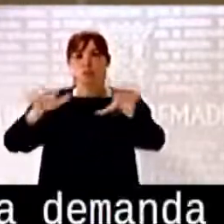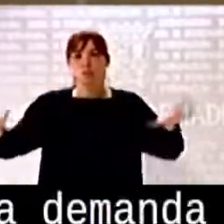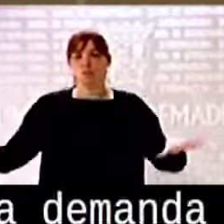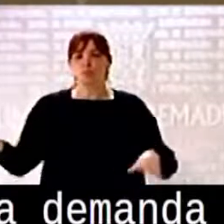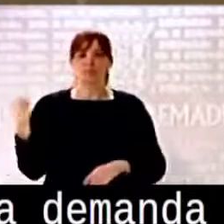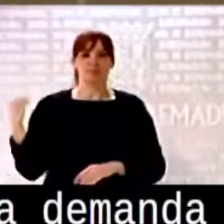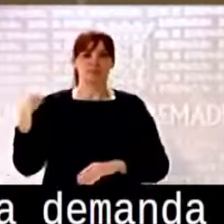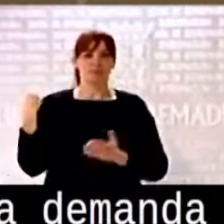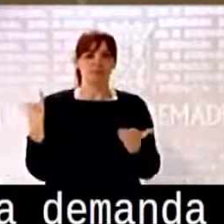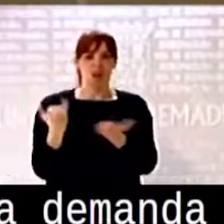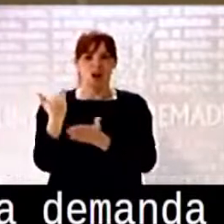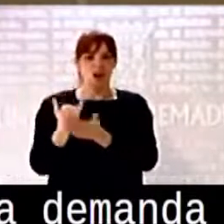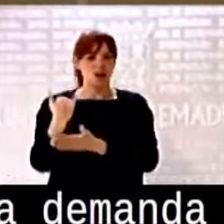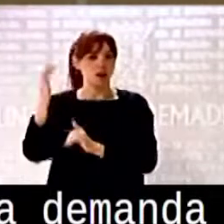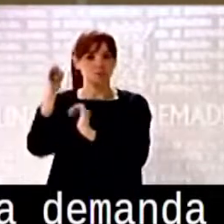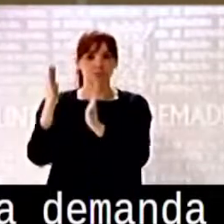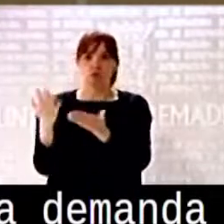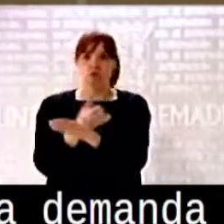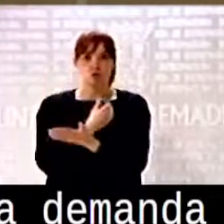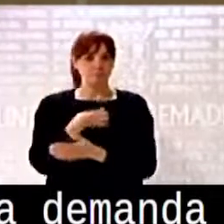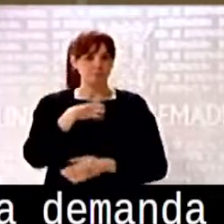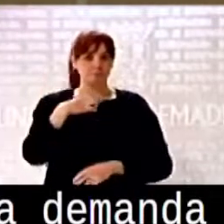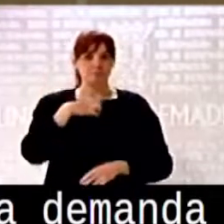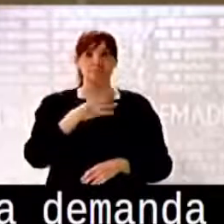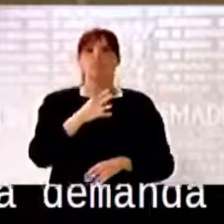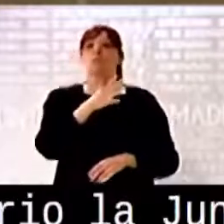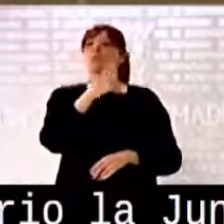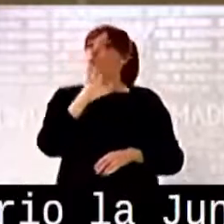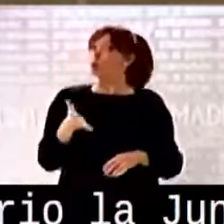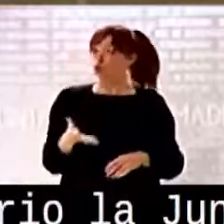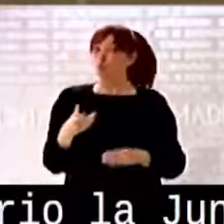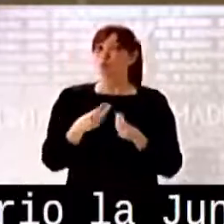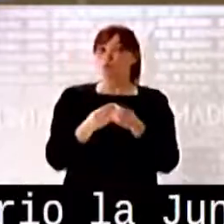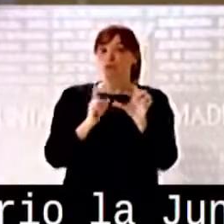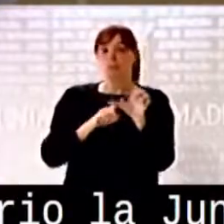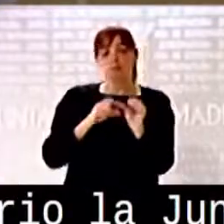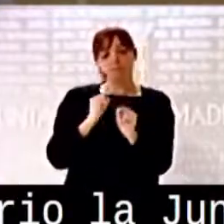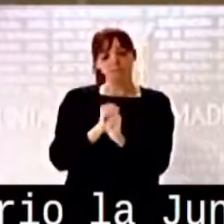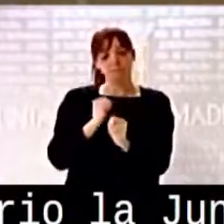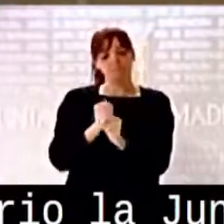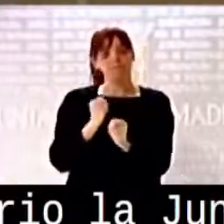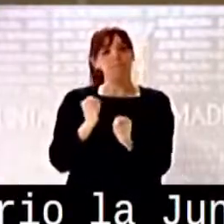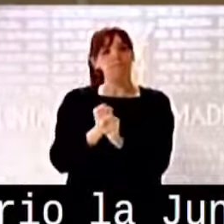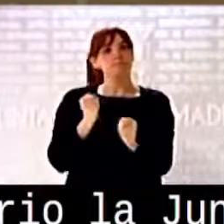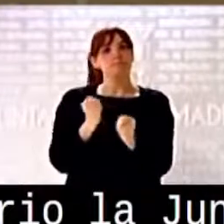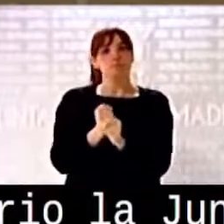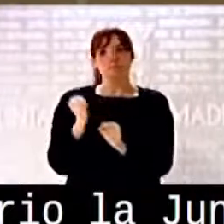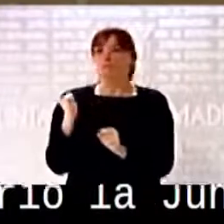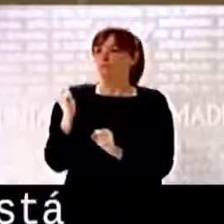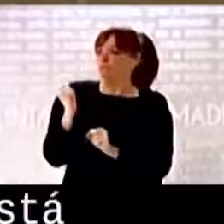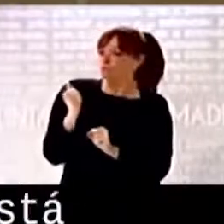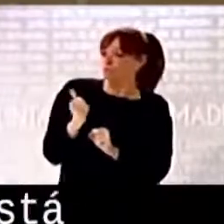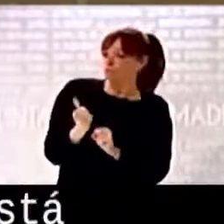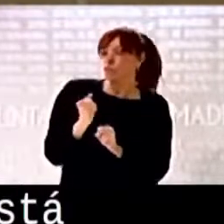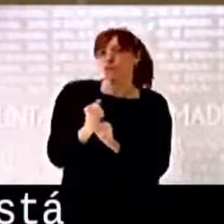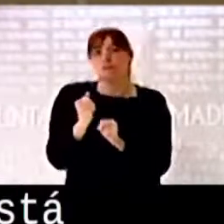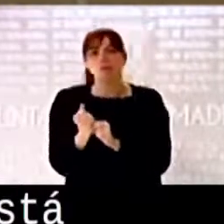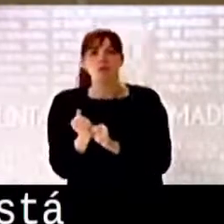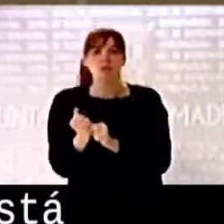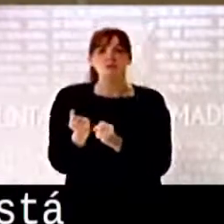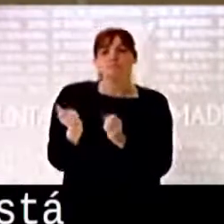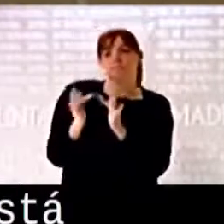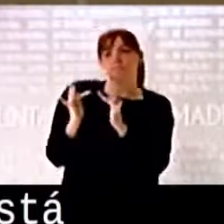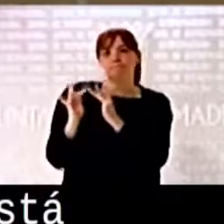agraria. Por tanto, ante este escenario, la Junta de Extremadura está trabajando y está manteniendo información